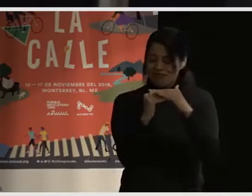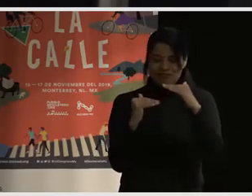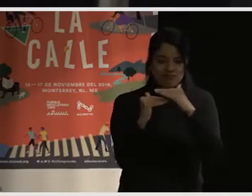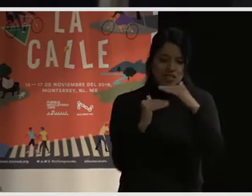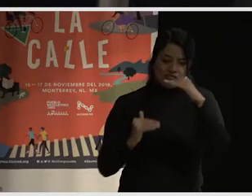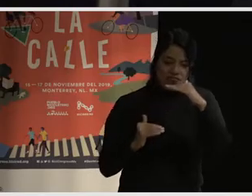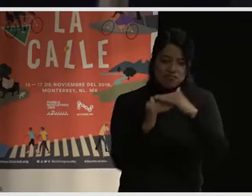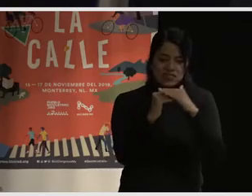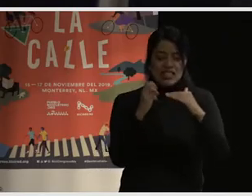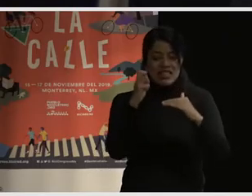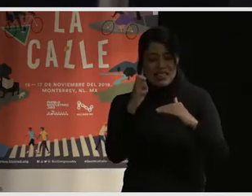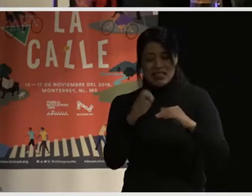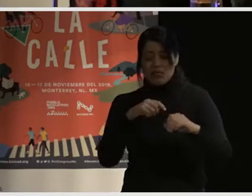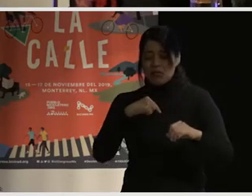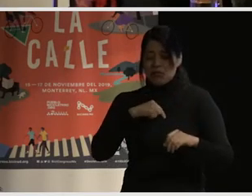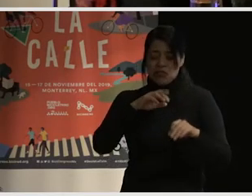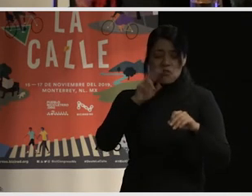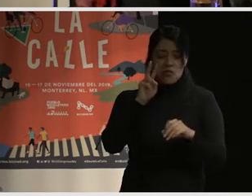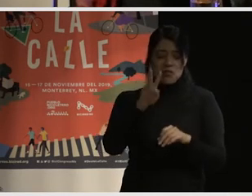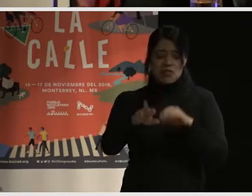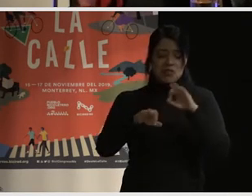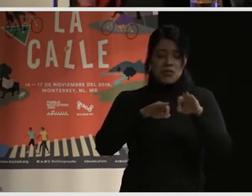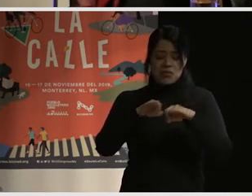enfrentando ahí en las hectáreas